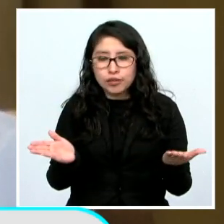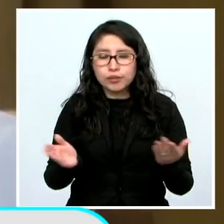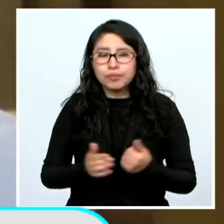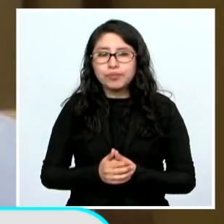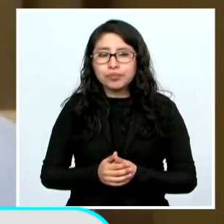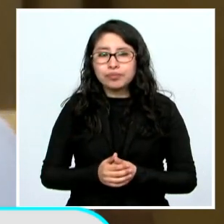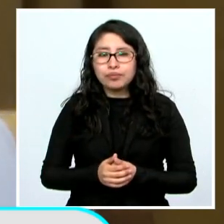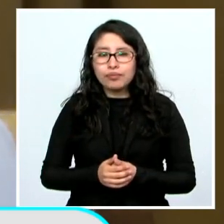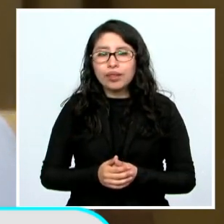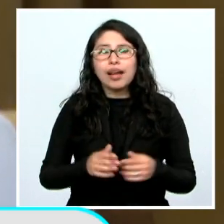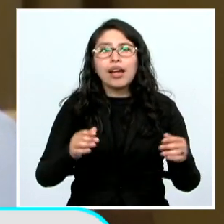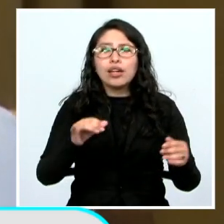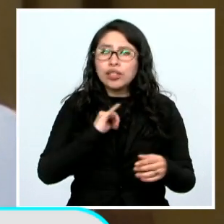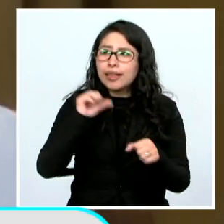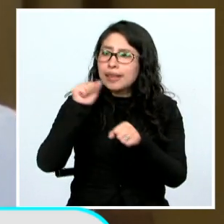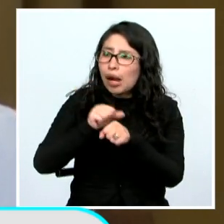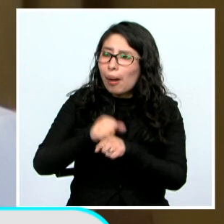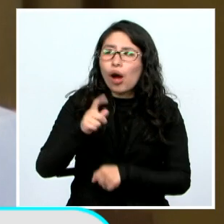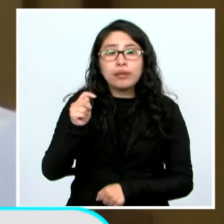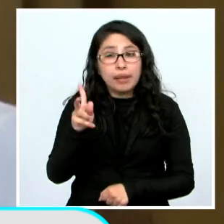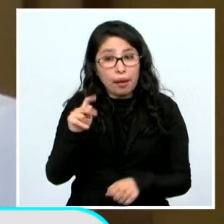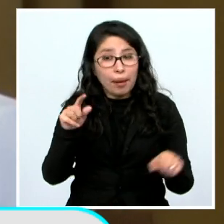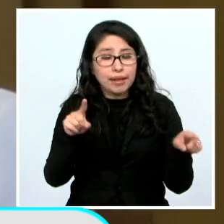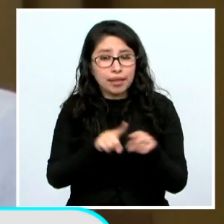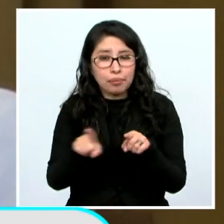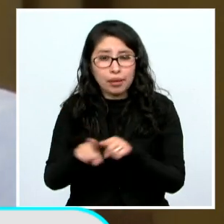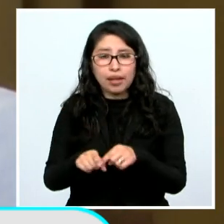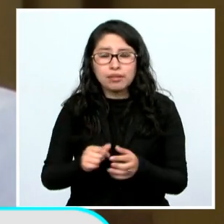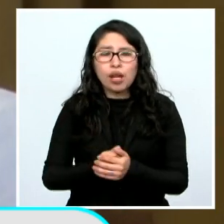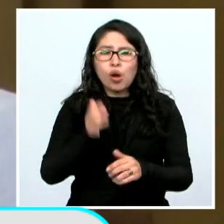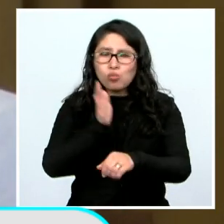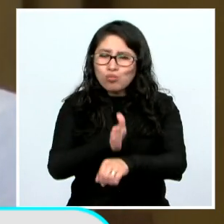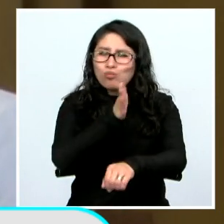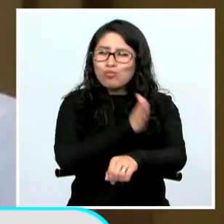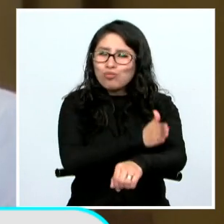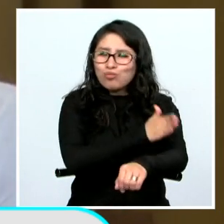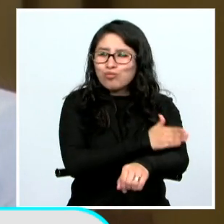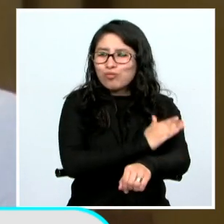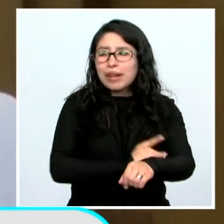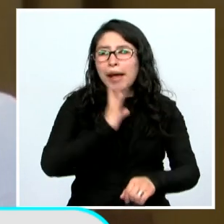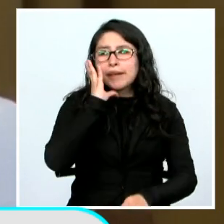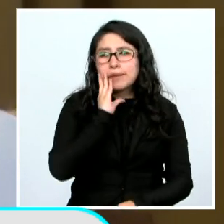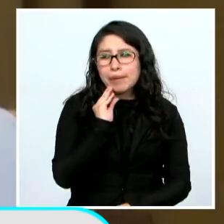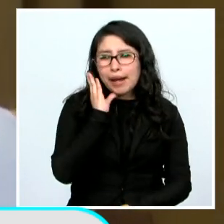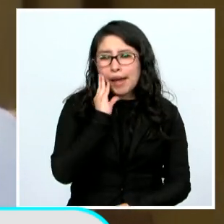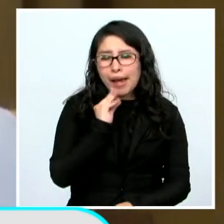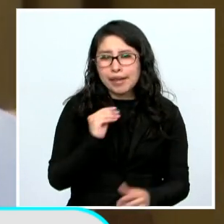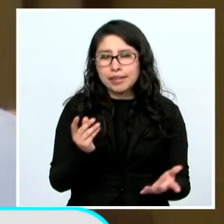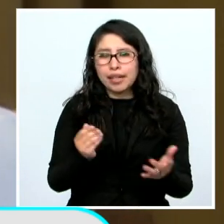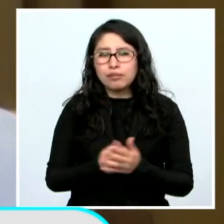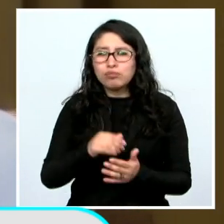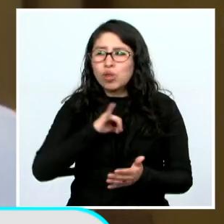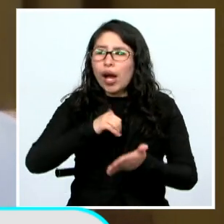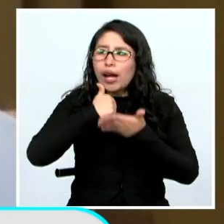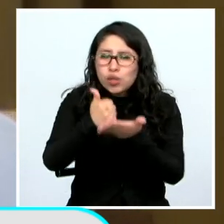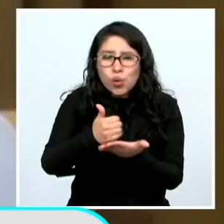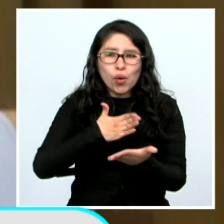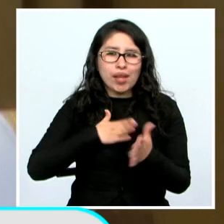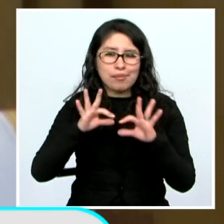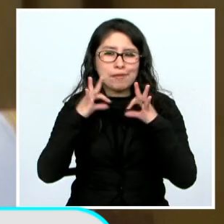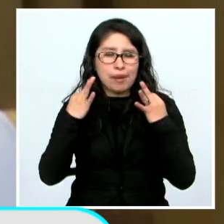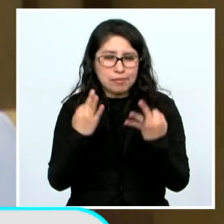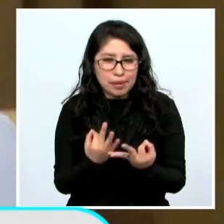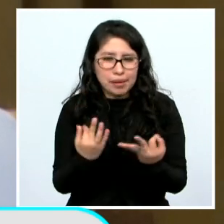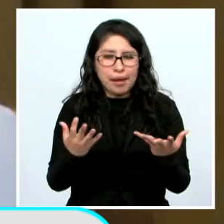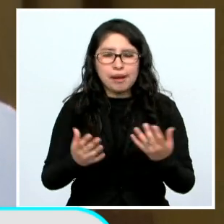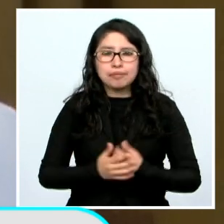en televisión también, pero paralelamente tenía que aportar a la familia, ¿no? Uh-huh, uh-huh. Tenía que ayudar a criar a mis hijos,